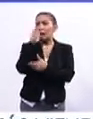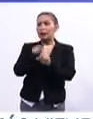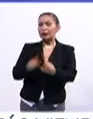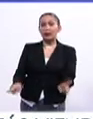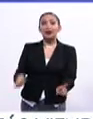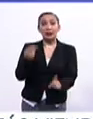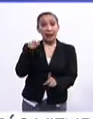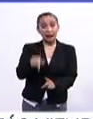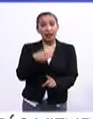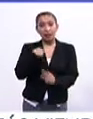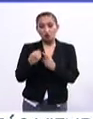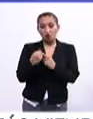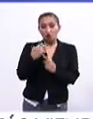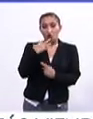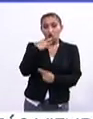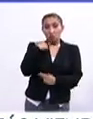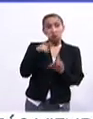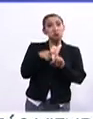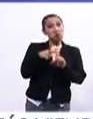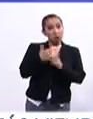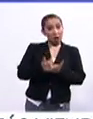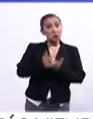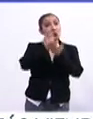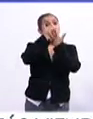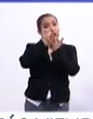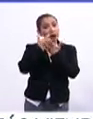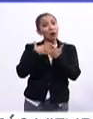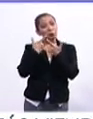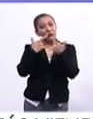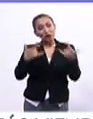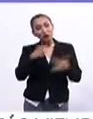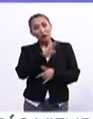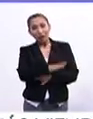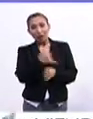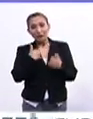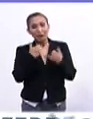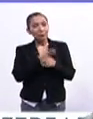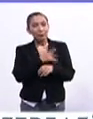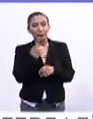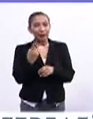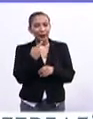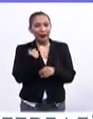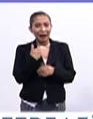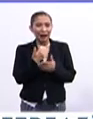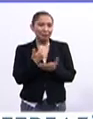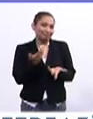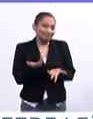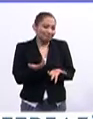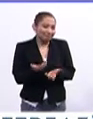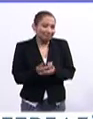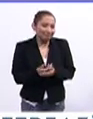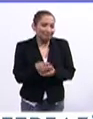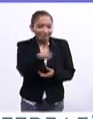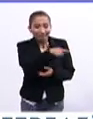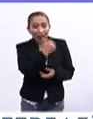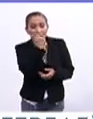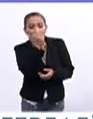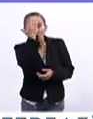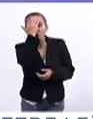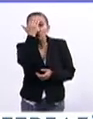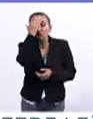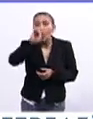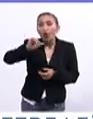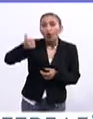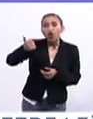Y ahí es donde hay un impacto muy positivo en la parte de las trayectorias, porque finalmente nos permite que los alumnos